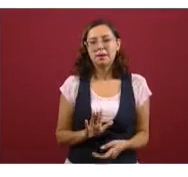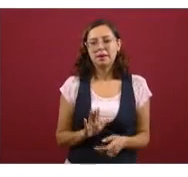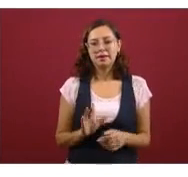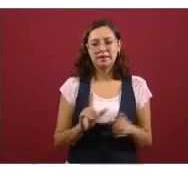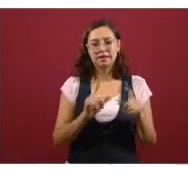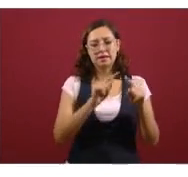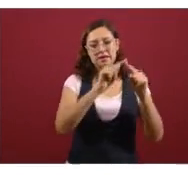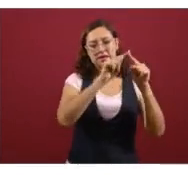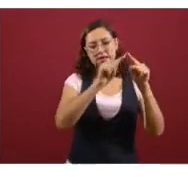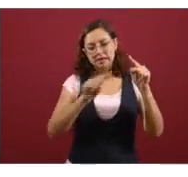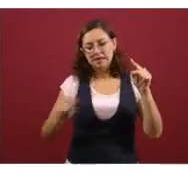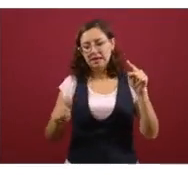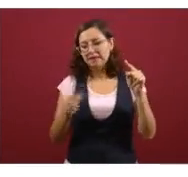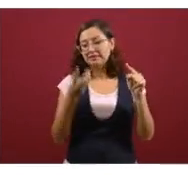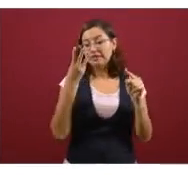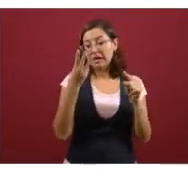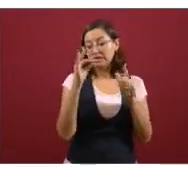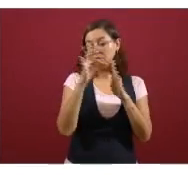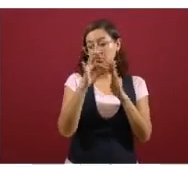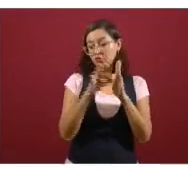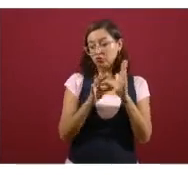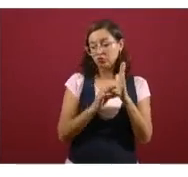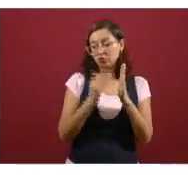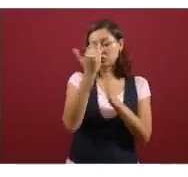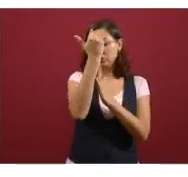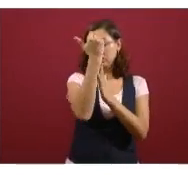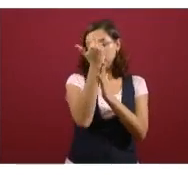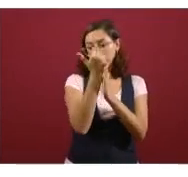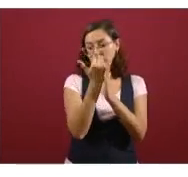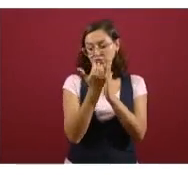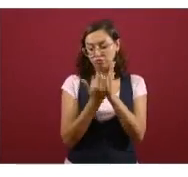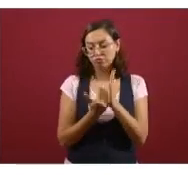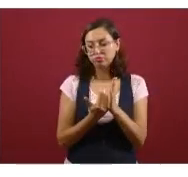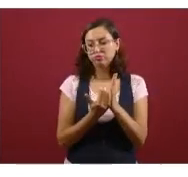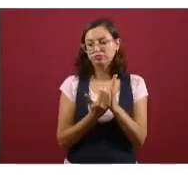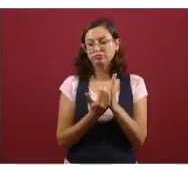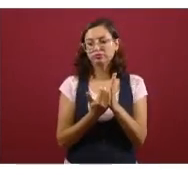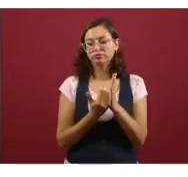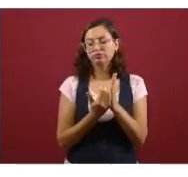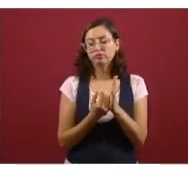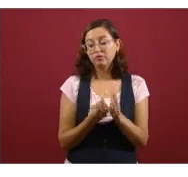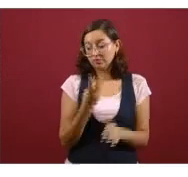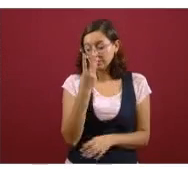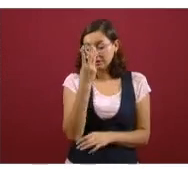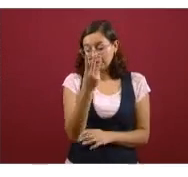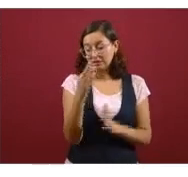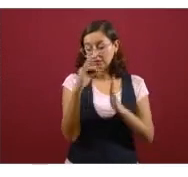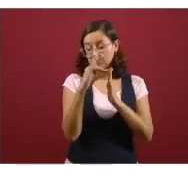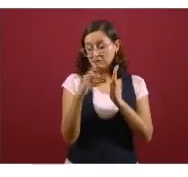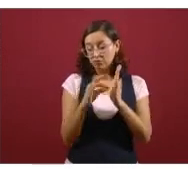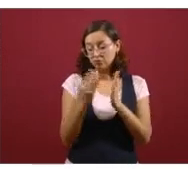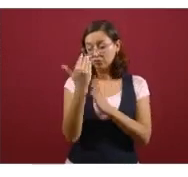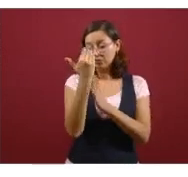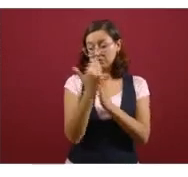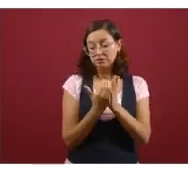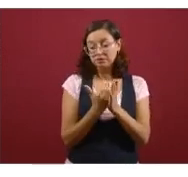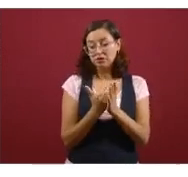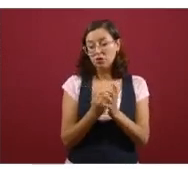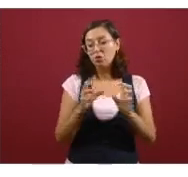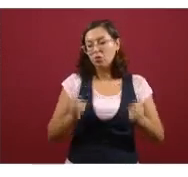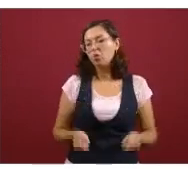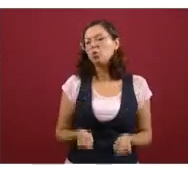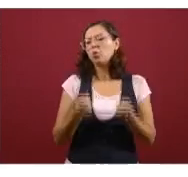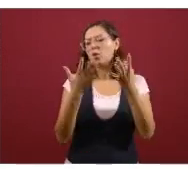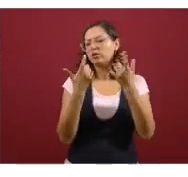de 3 puntos base, pero esta caída de 3 puntos base, nada más de 3 puntos base, significó casi 10,000 millones de